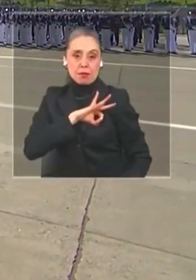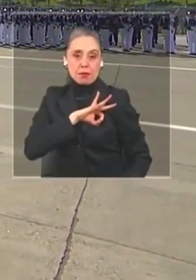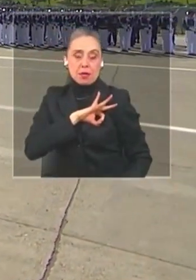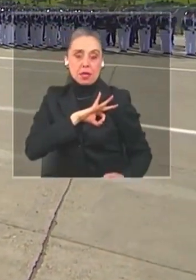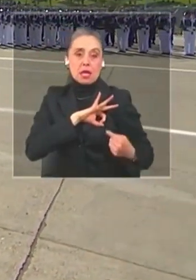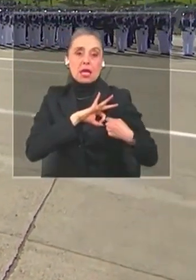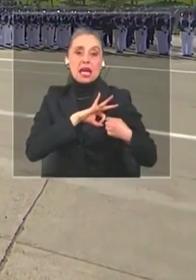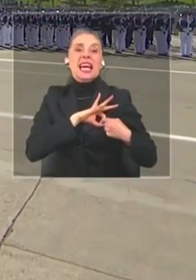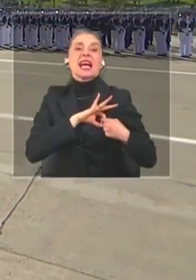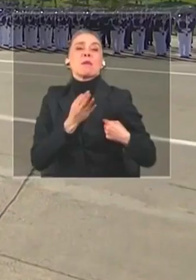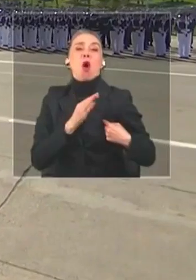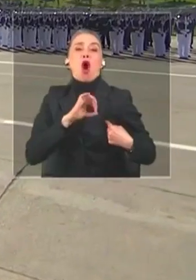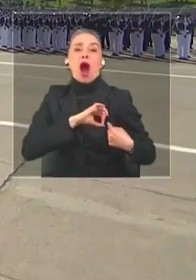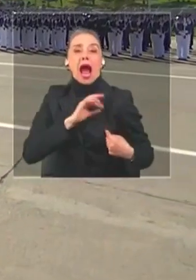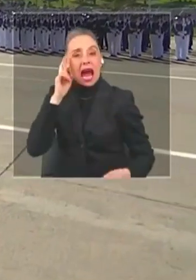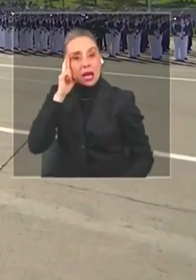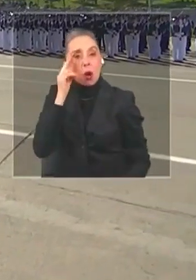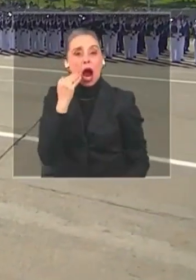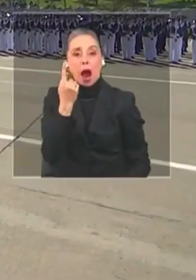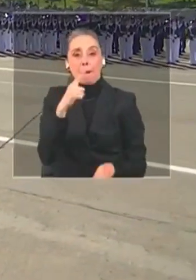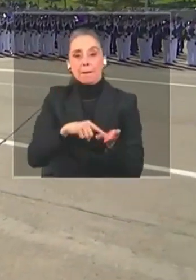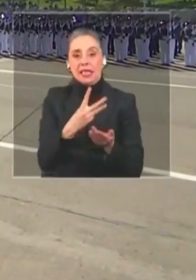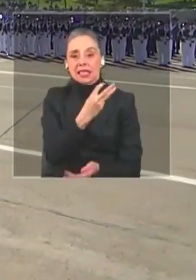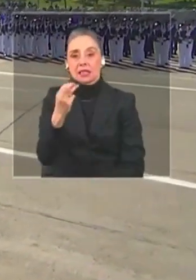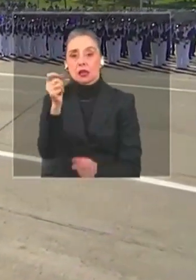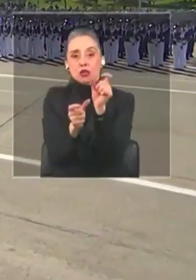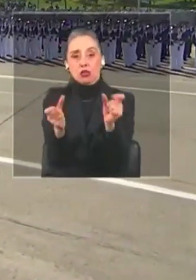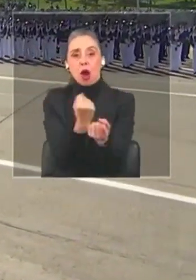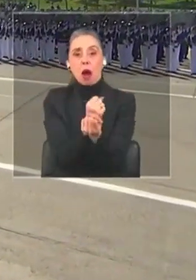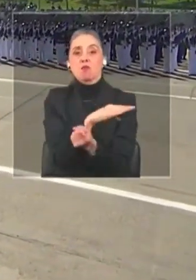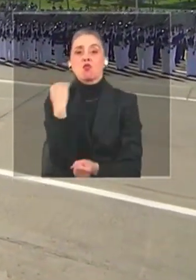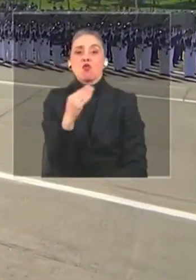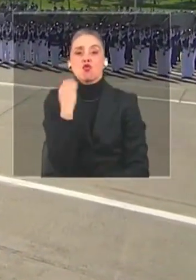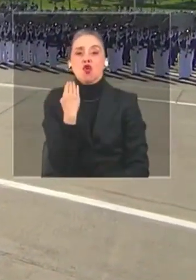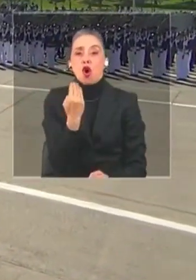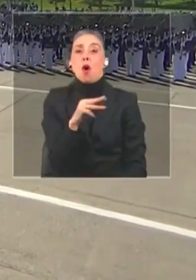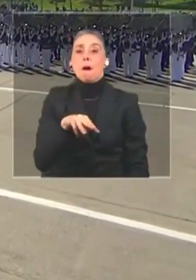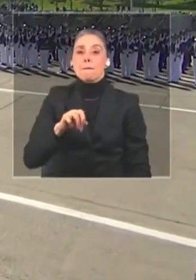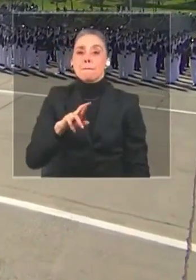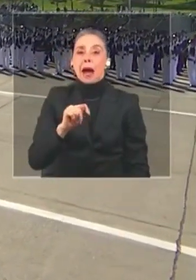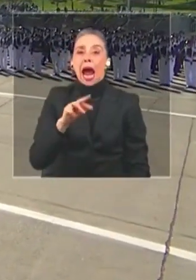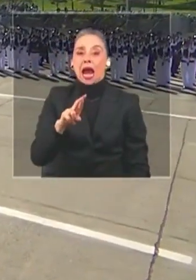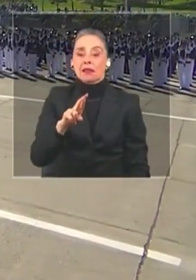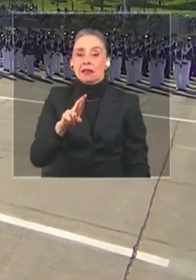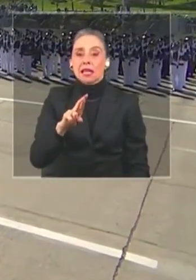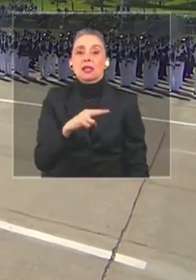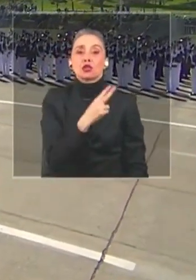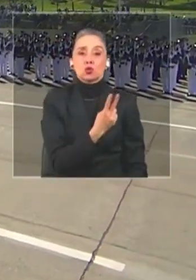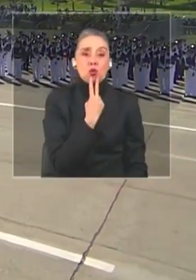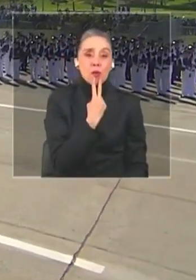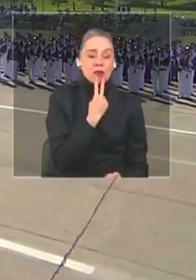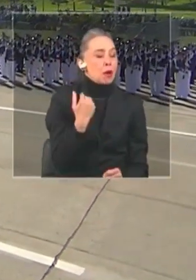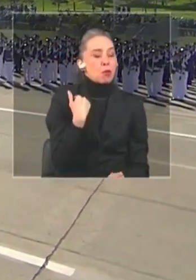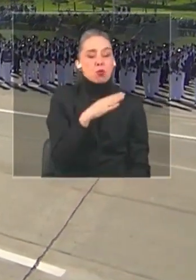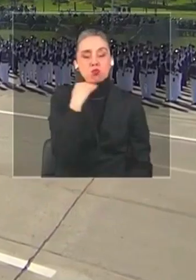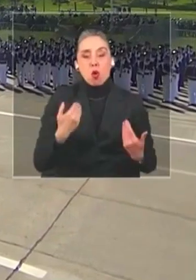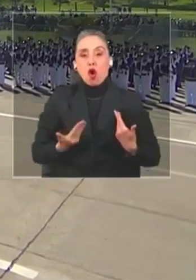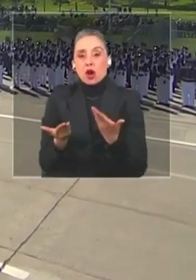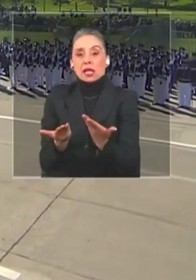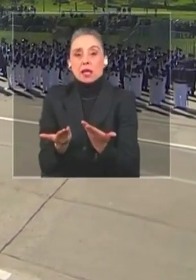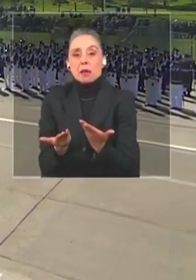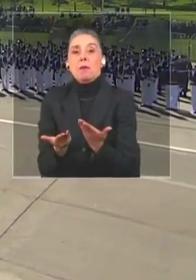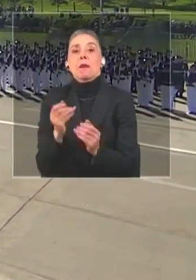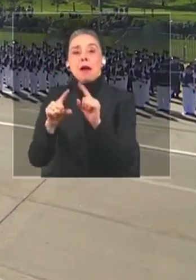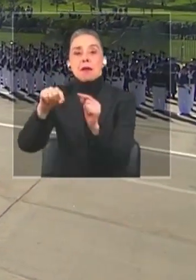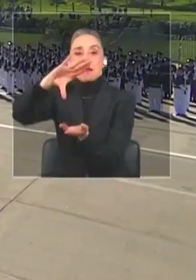que va a recordar a los casi 1.300 mártires que tiene la institución y que han dado la vida por nuestro país.